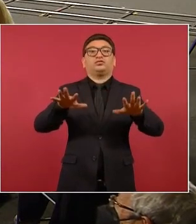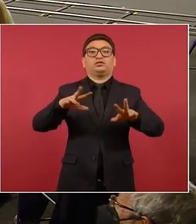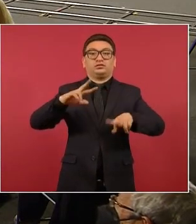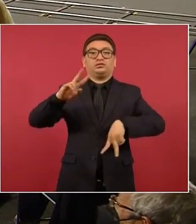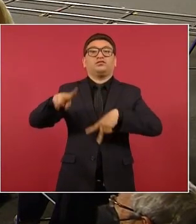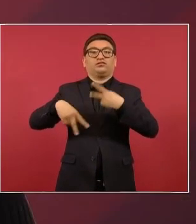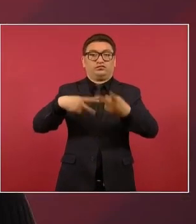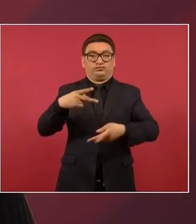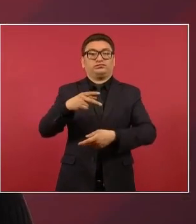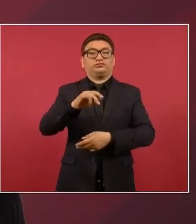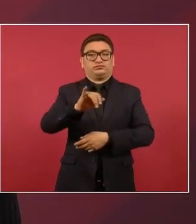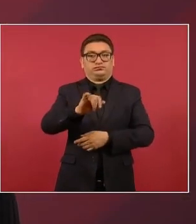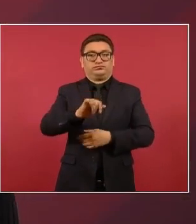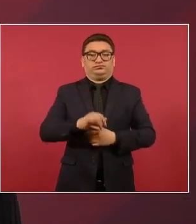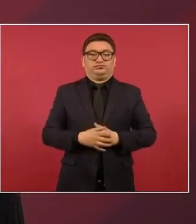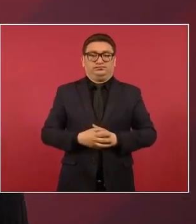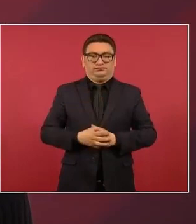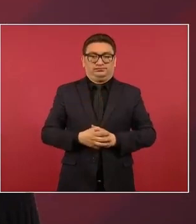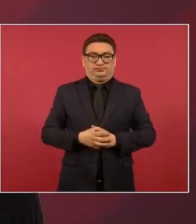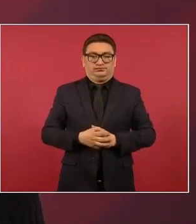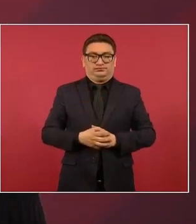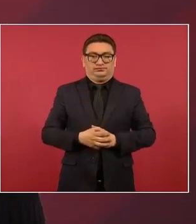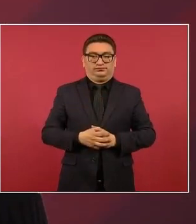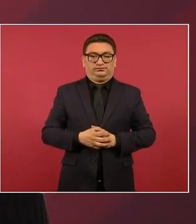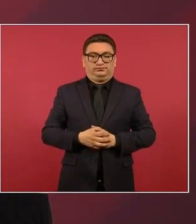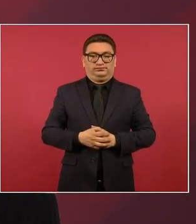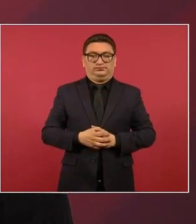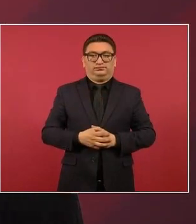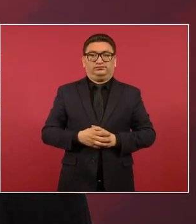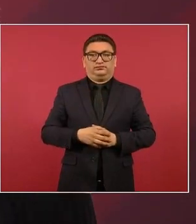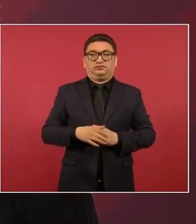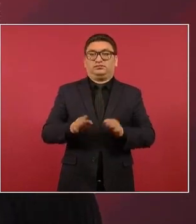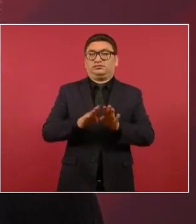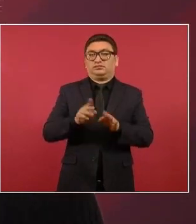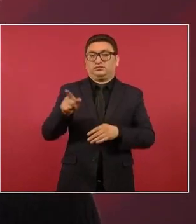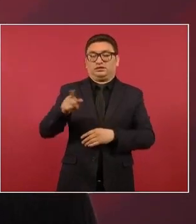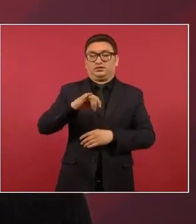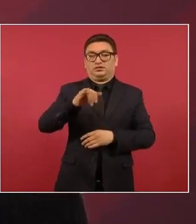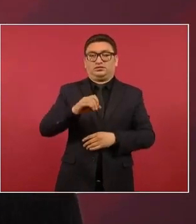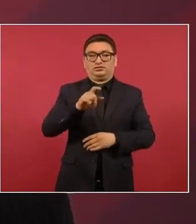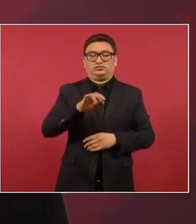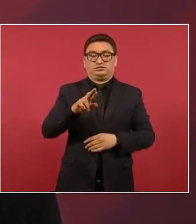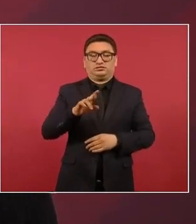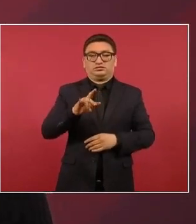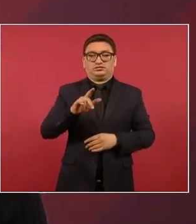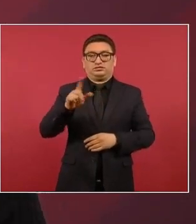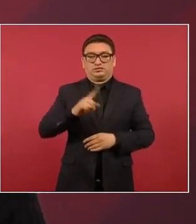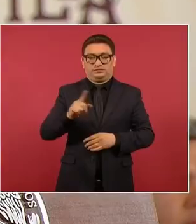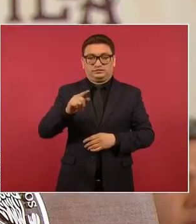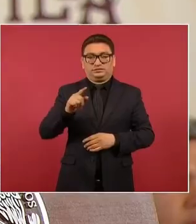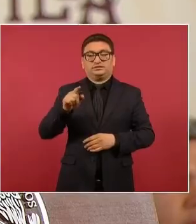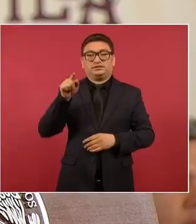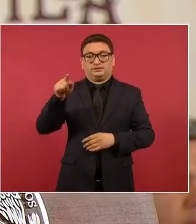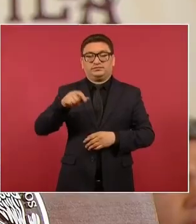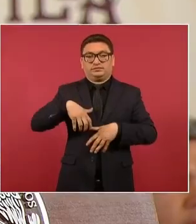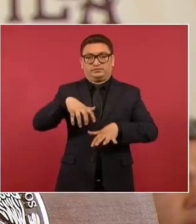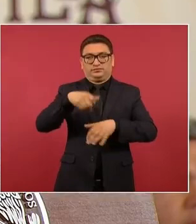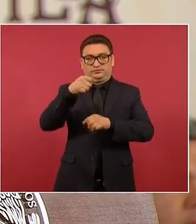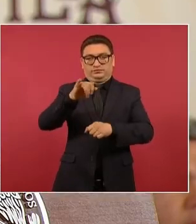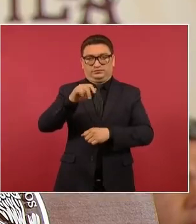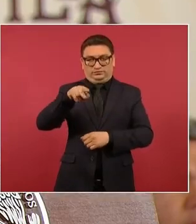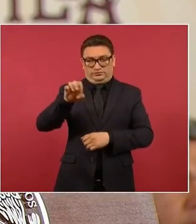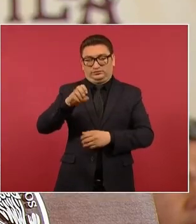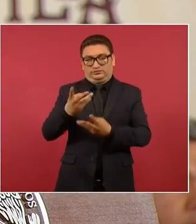acudido. Como José Roberto Ruiz Aldaño, consejero del INE, en la marcha. Además,